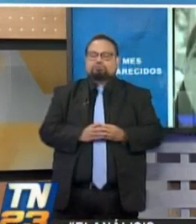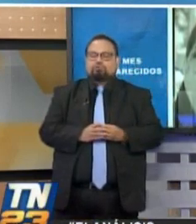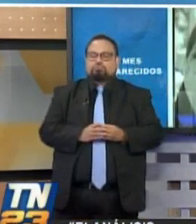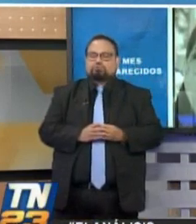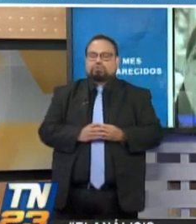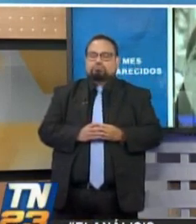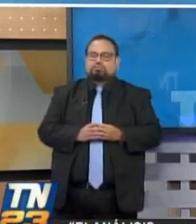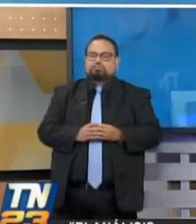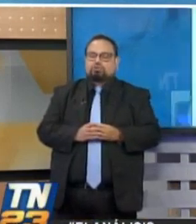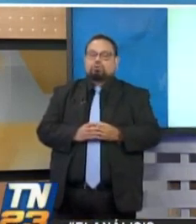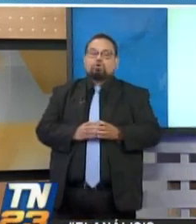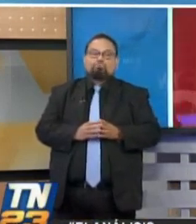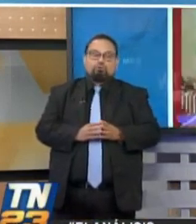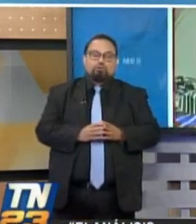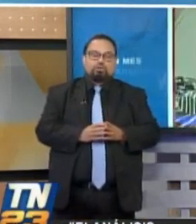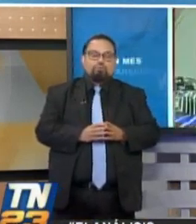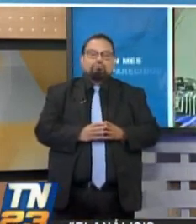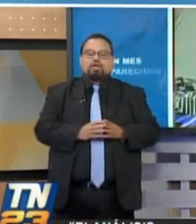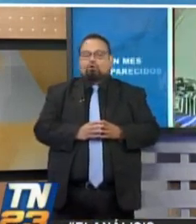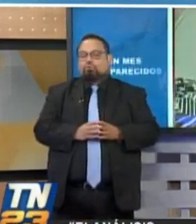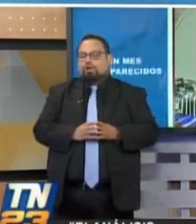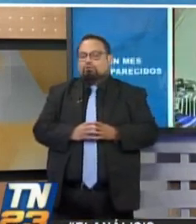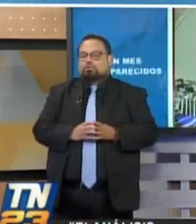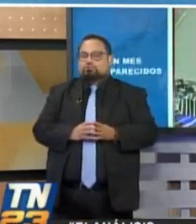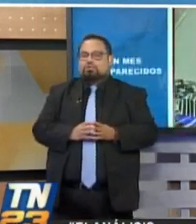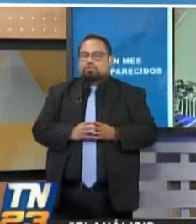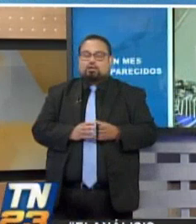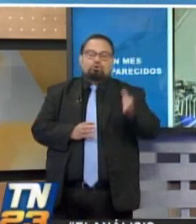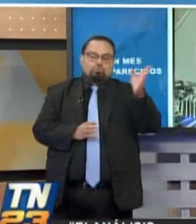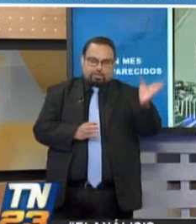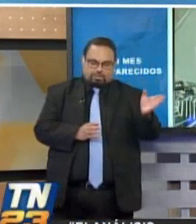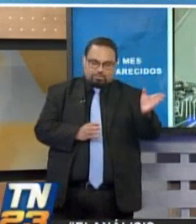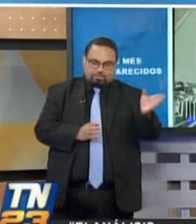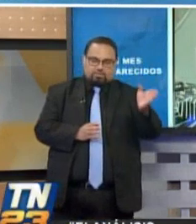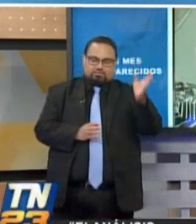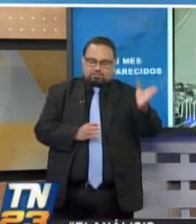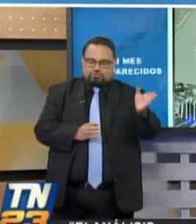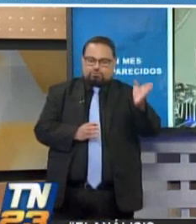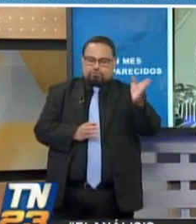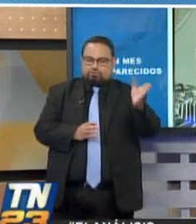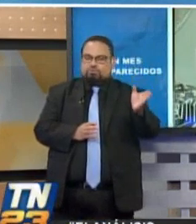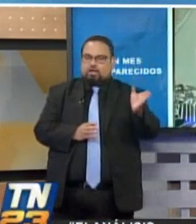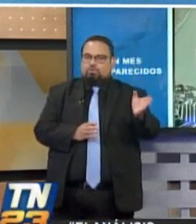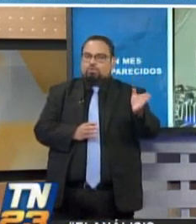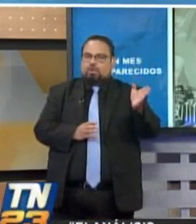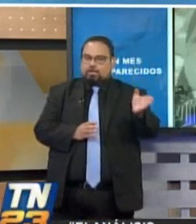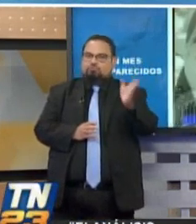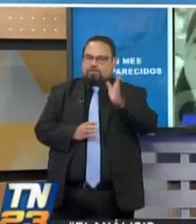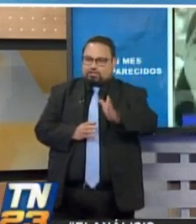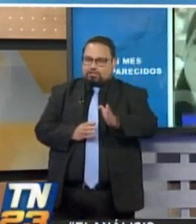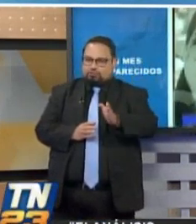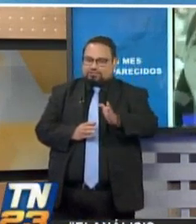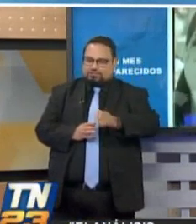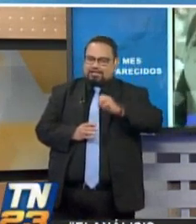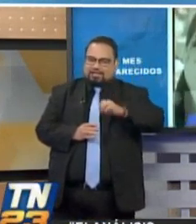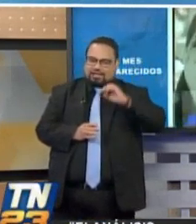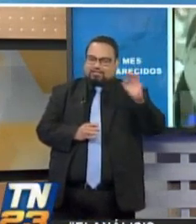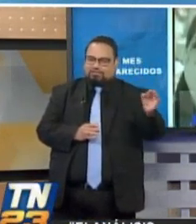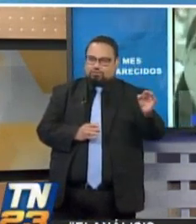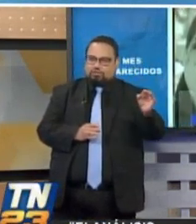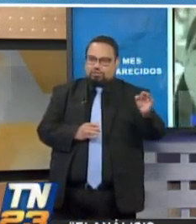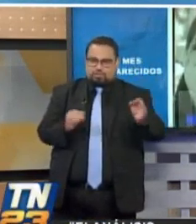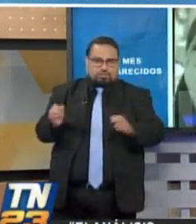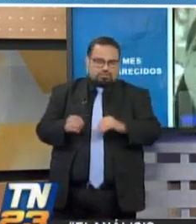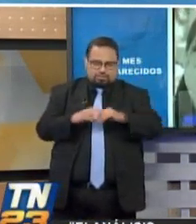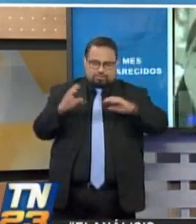Esto ya es información del Ministerio Público ubicado en Escuintla, concretamente en el centro denominado El Infiernito, es decir, en